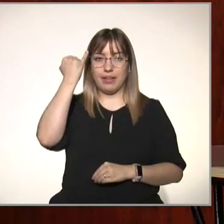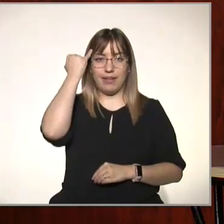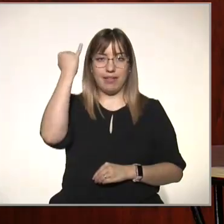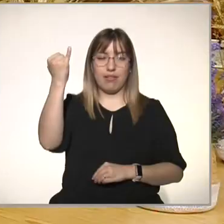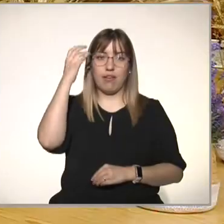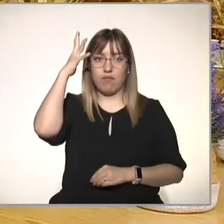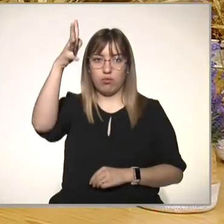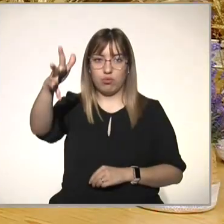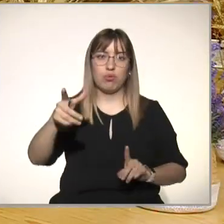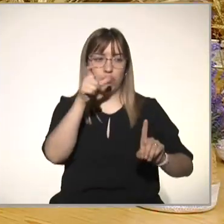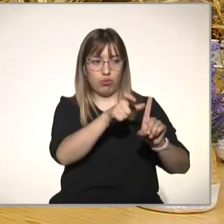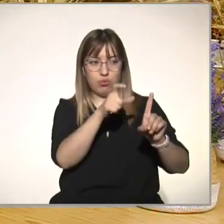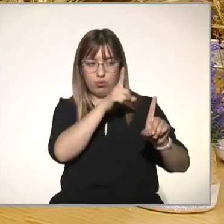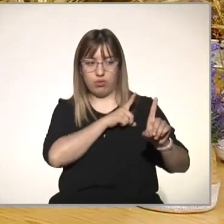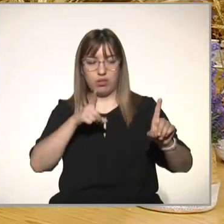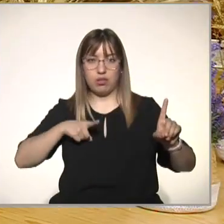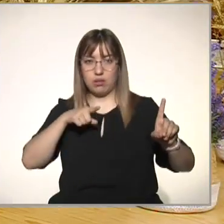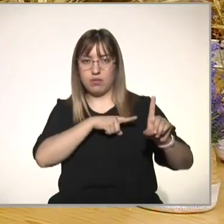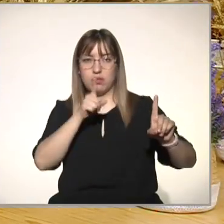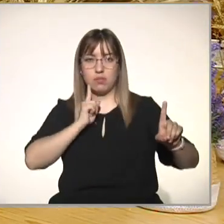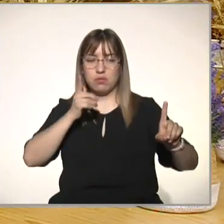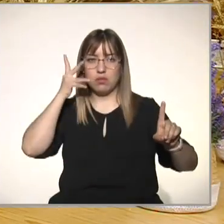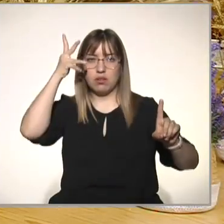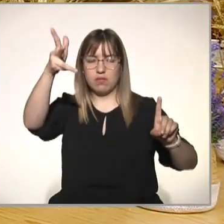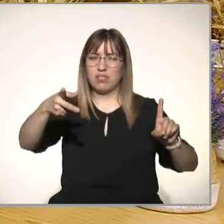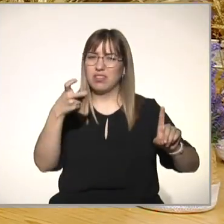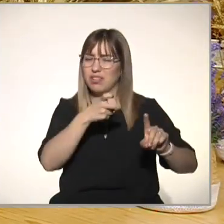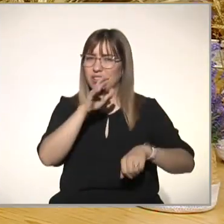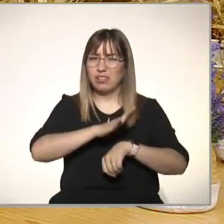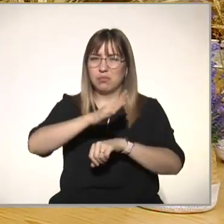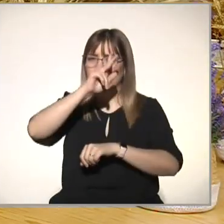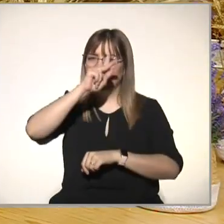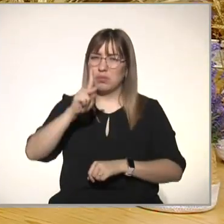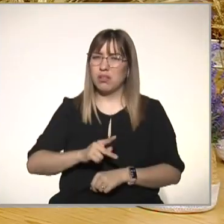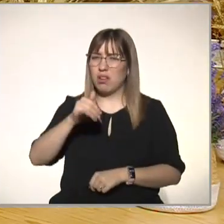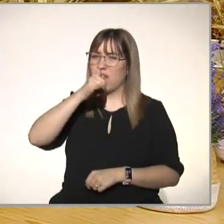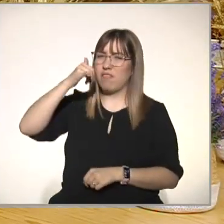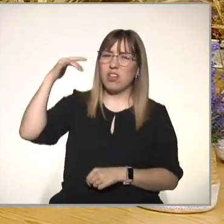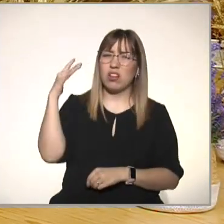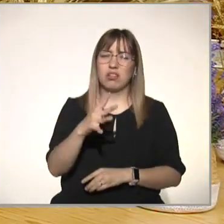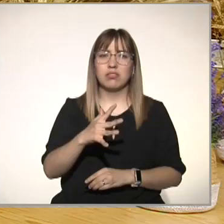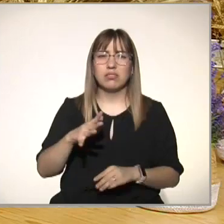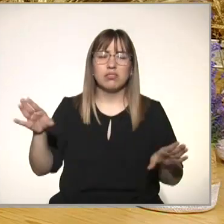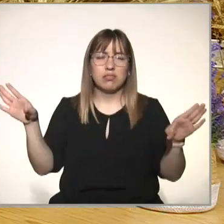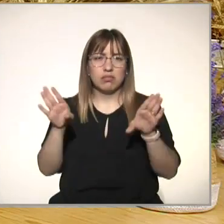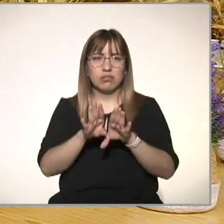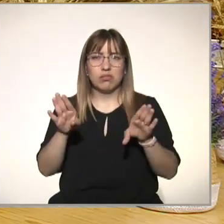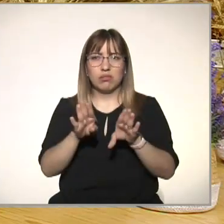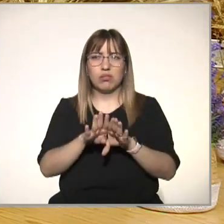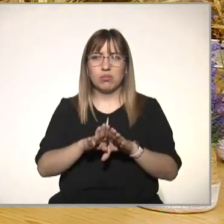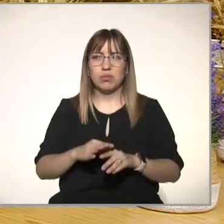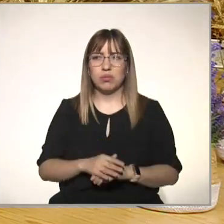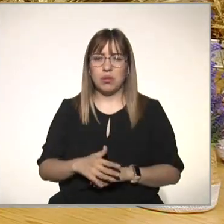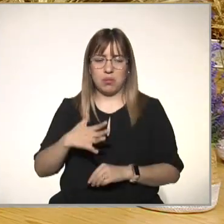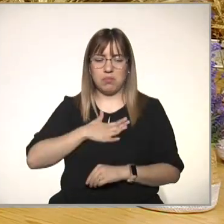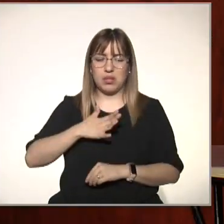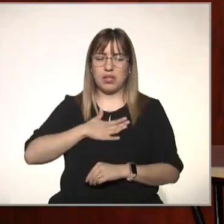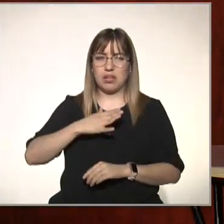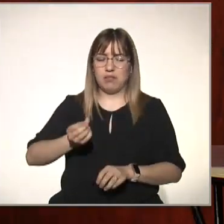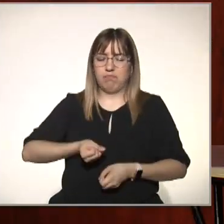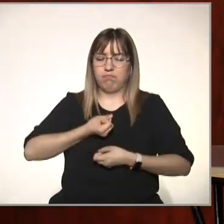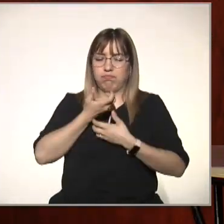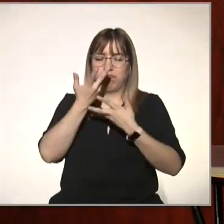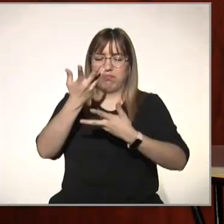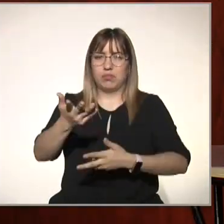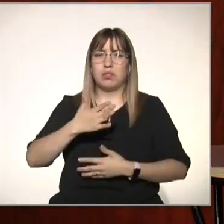deberías tú ser mujer. Y entonces esa es una de las violencias más tremendas, el que no te permitan expresarte como tú seas,